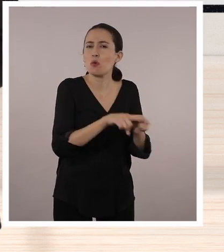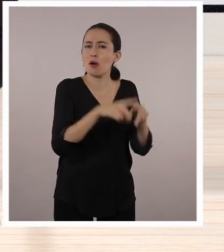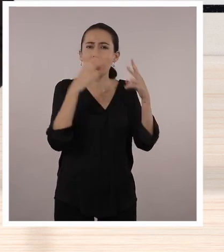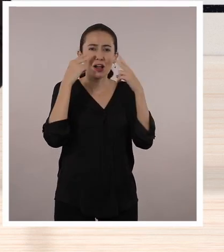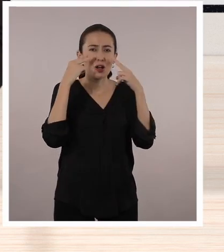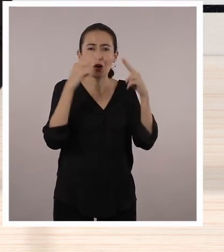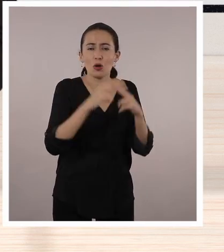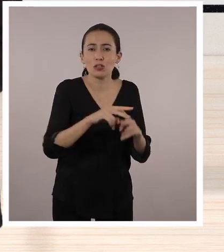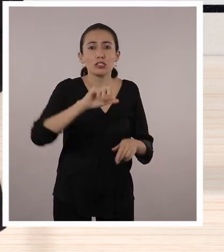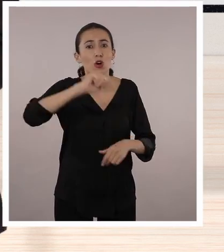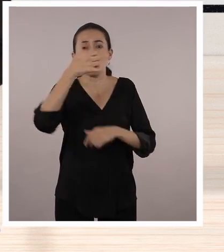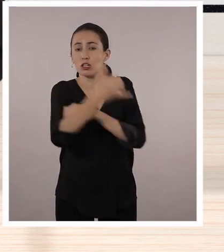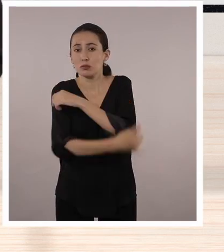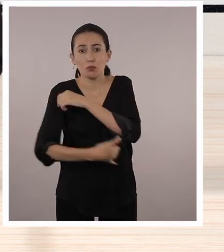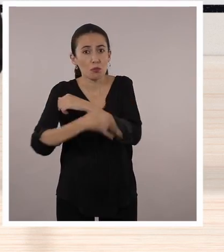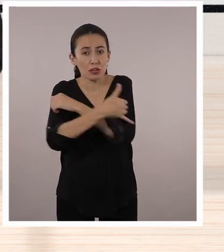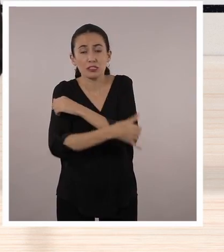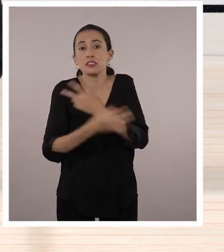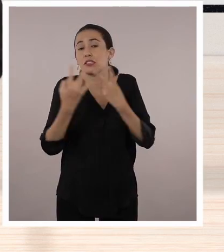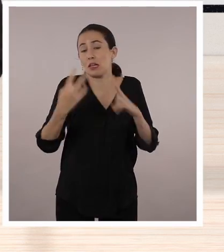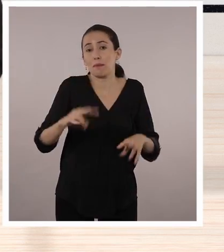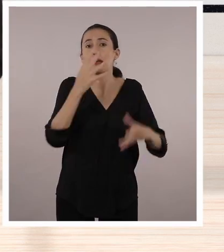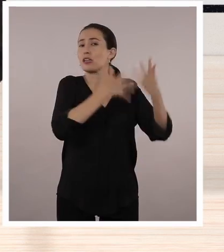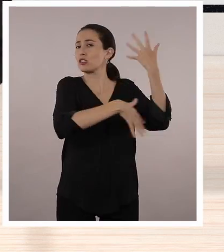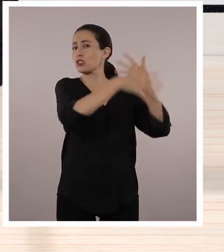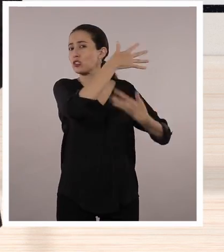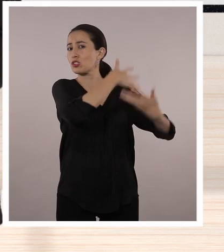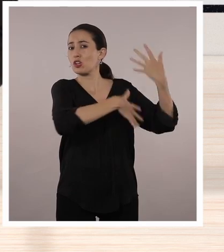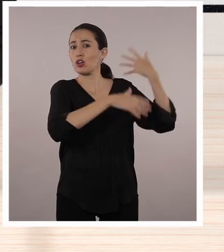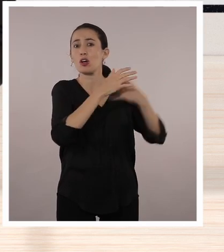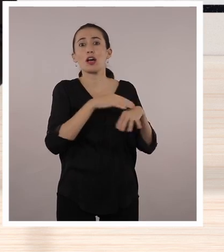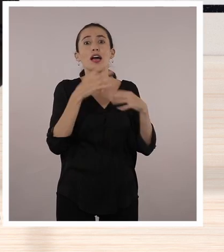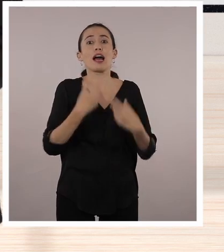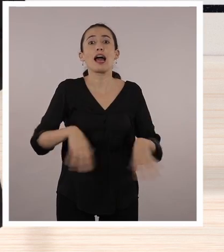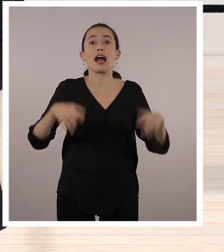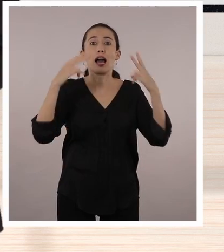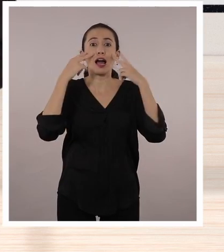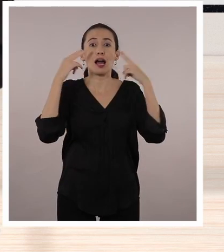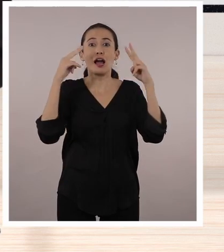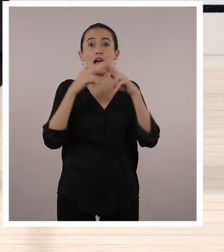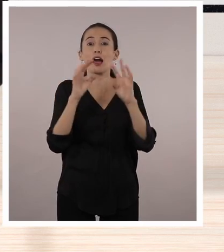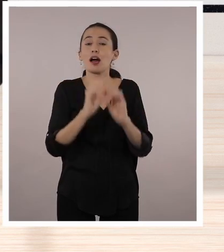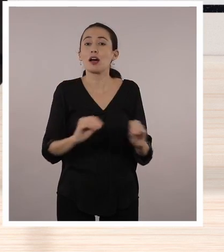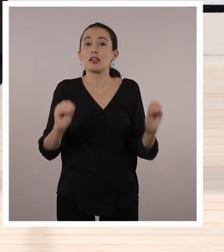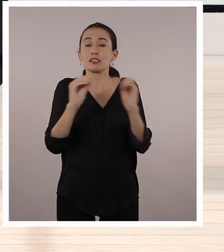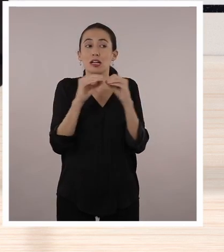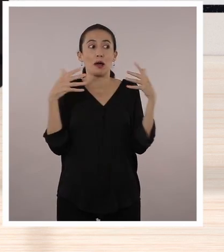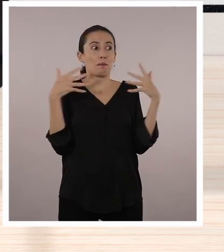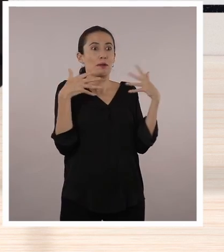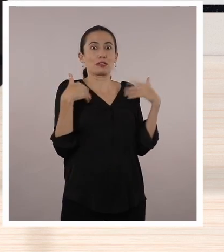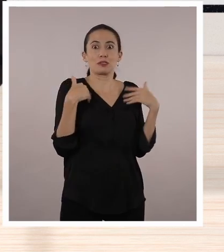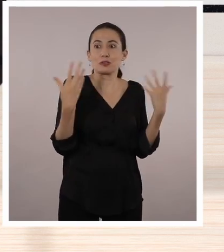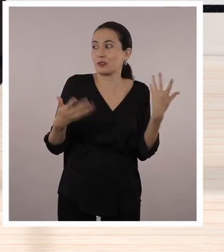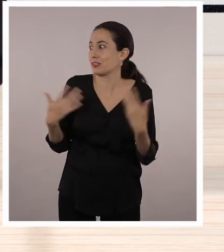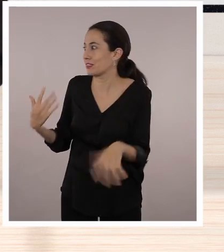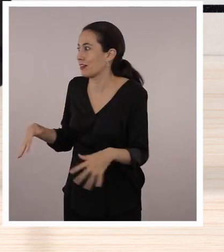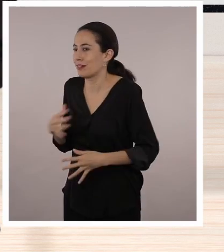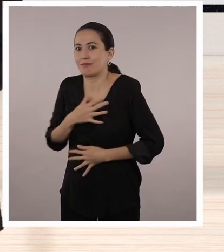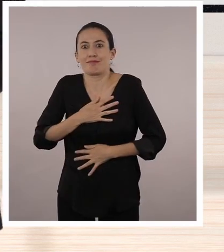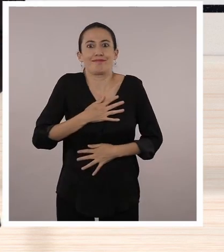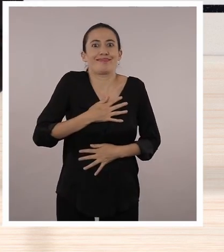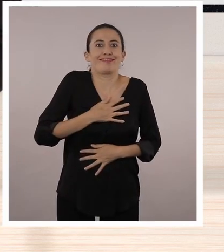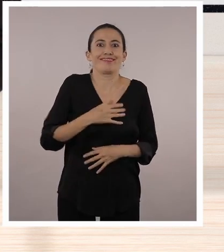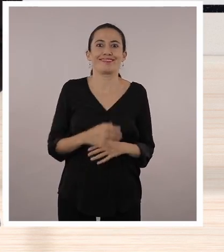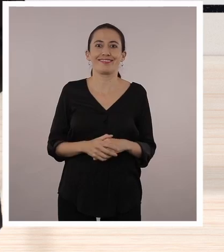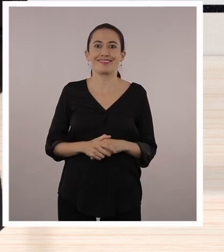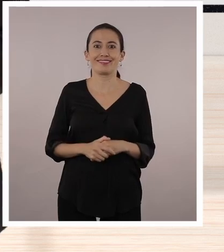así podemos conocer de otras latitudes, conocer su historia y sobre todo conocer qué es lo que más les asusta. Qué